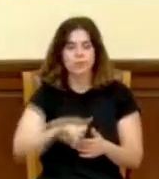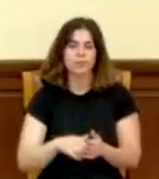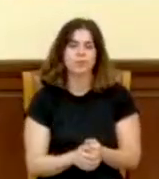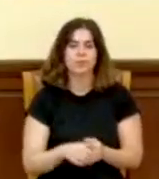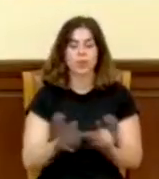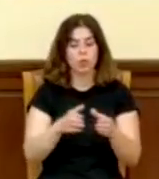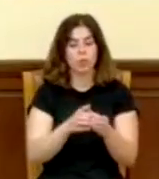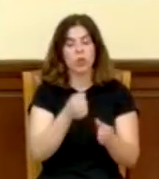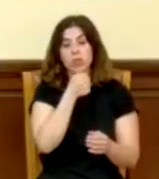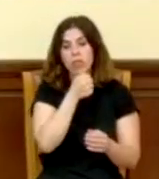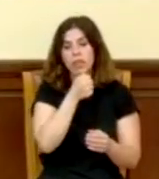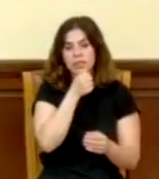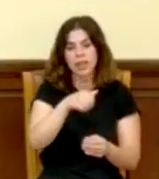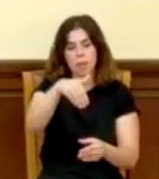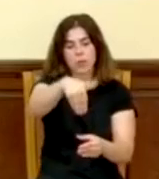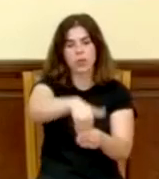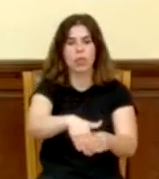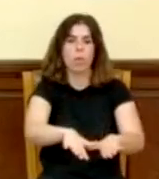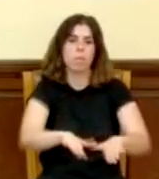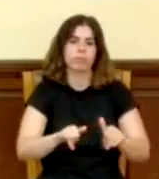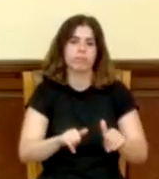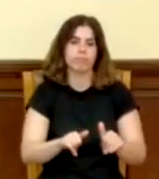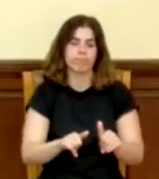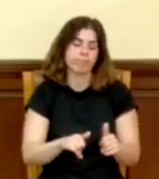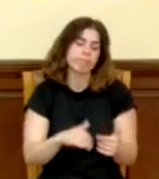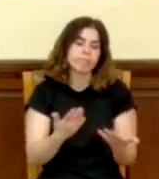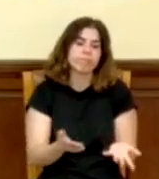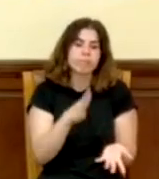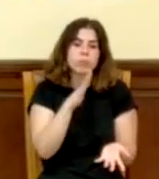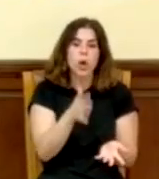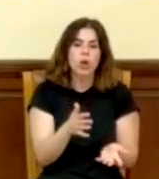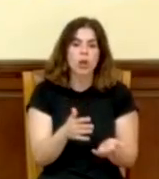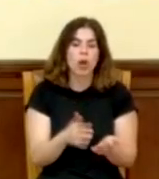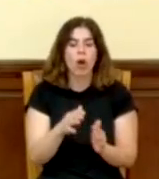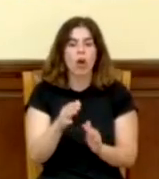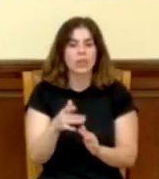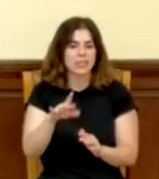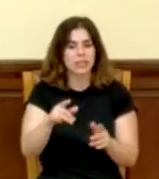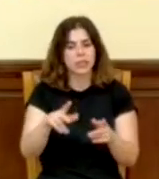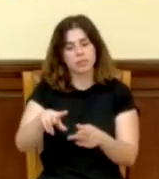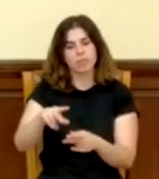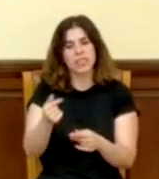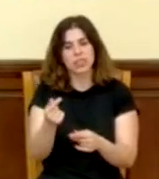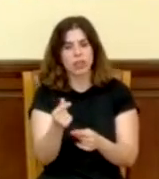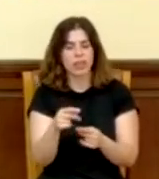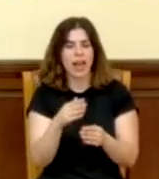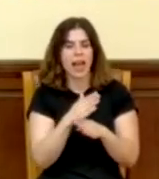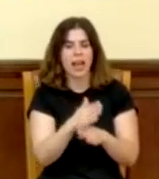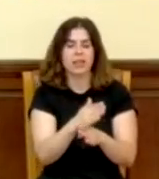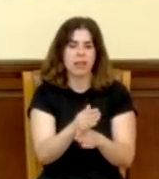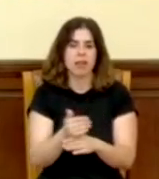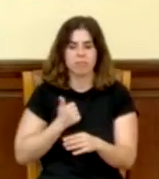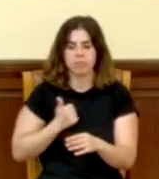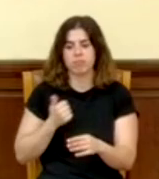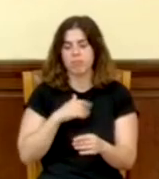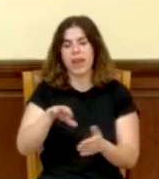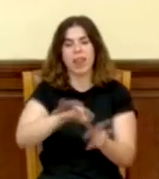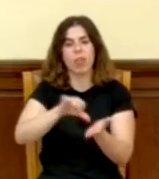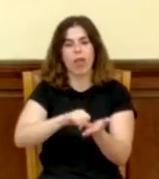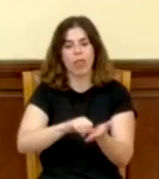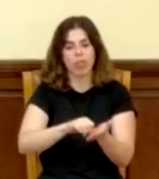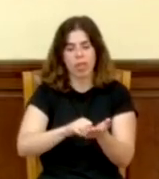a abstenernos en esta votación porque, aunque compartimos el uso de los remanentes de tesorería para realizar inversiones en la ciudad,